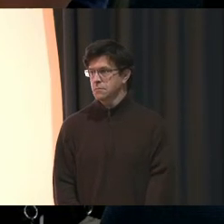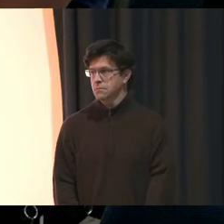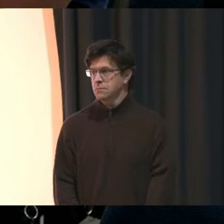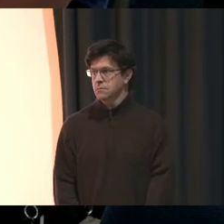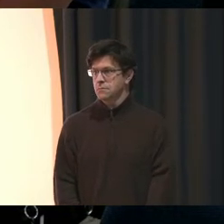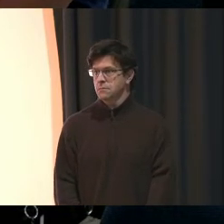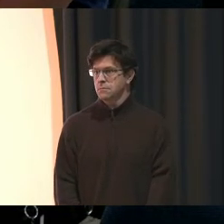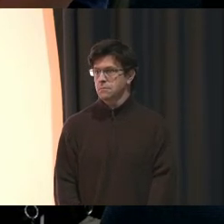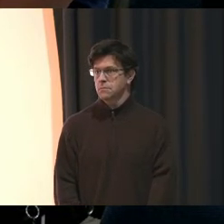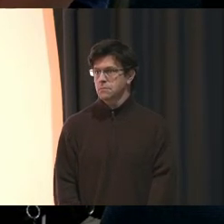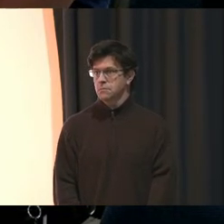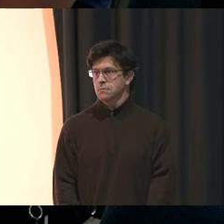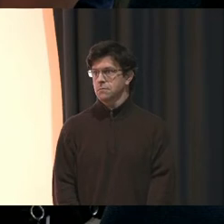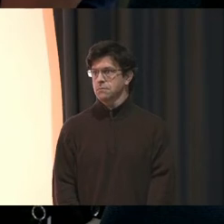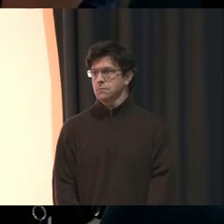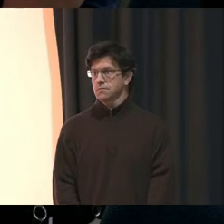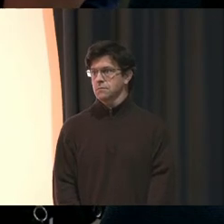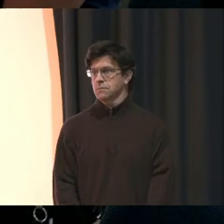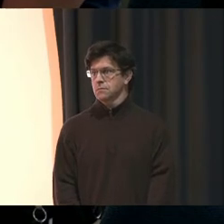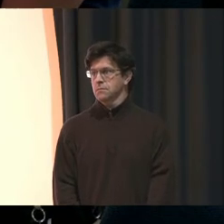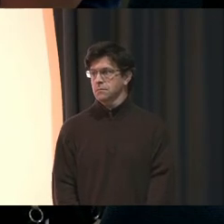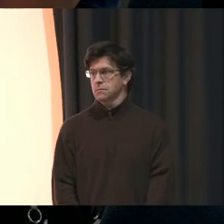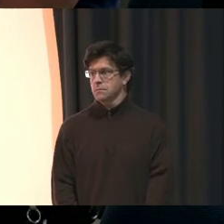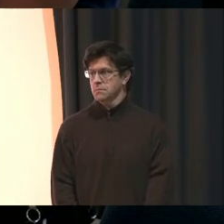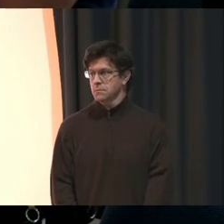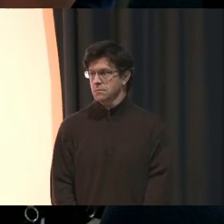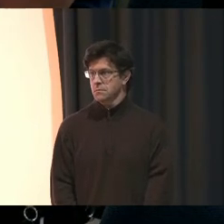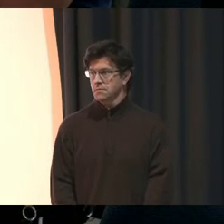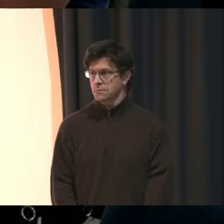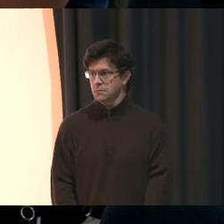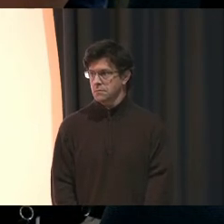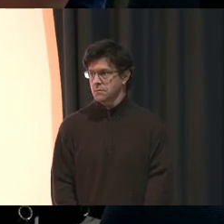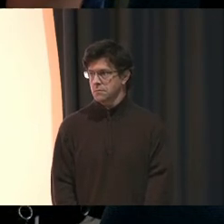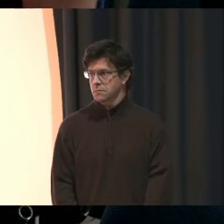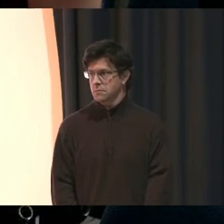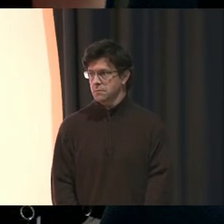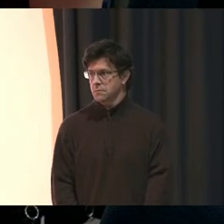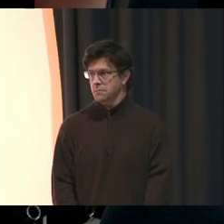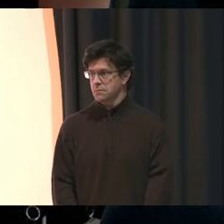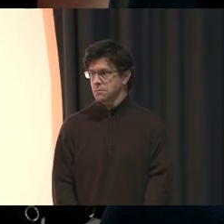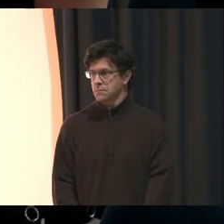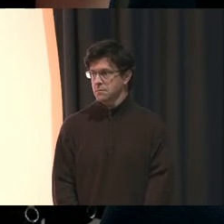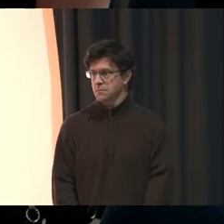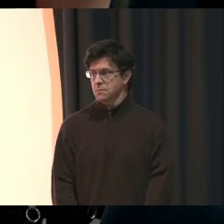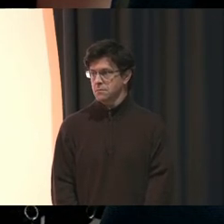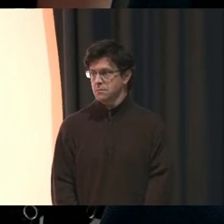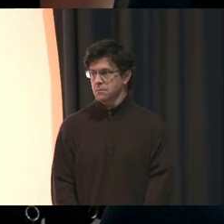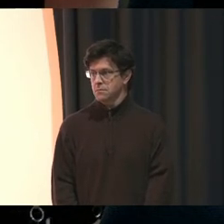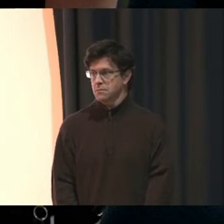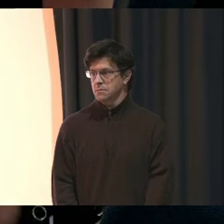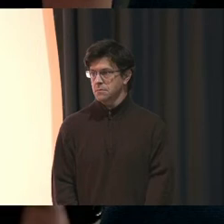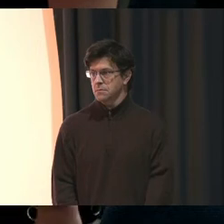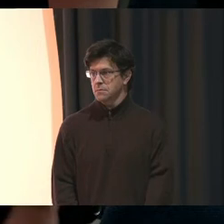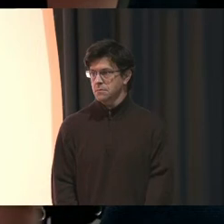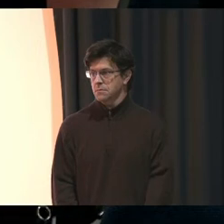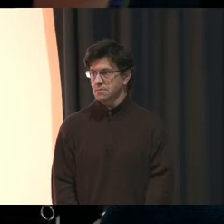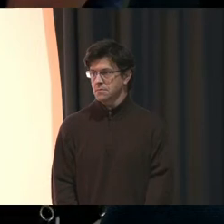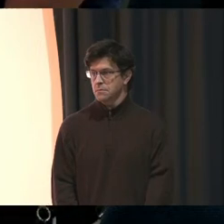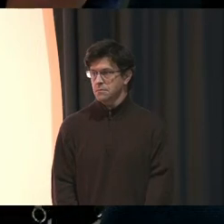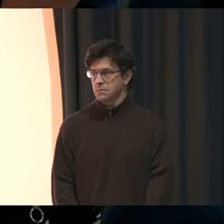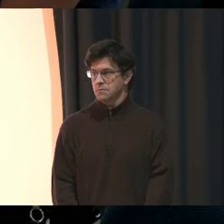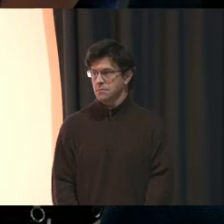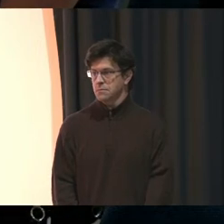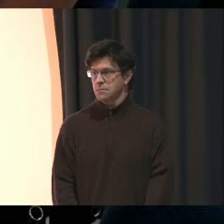los maestros y a todos los que trabajan aquí por el aporte que hacen para la educación de mi hijo. Pero también quiero